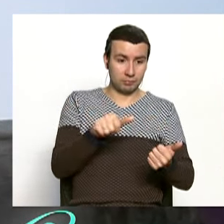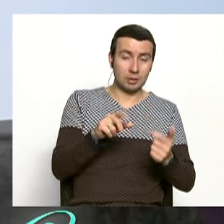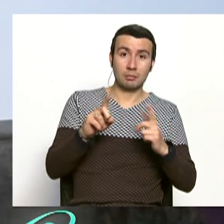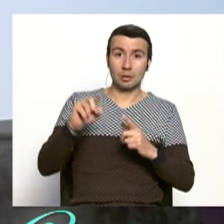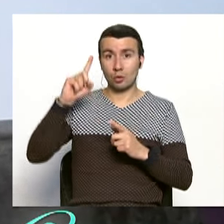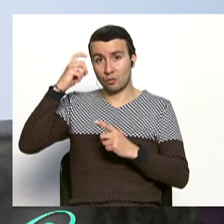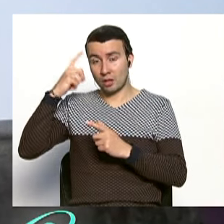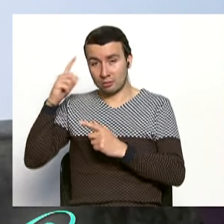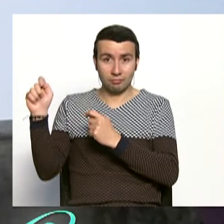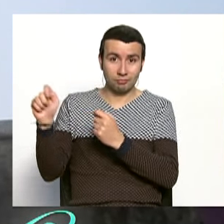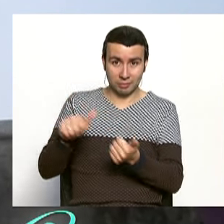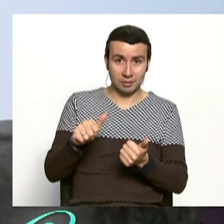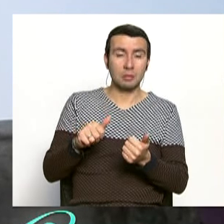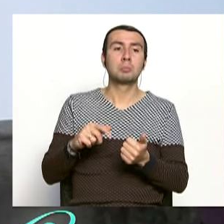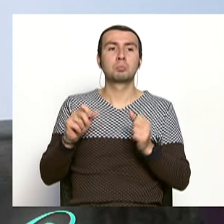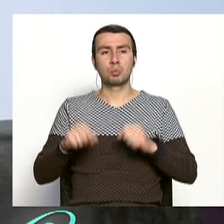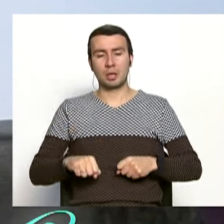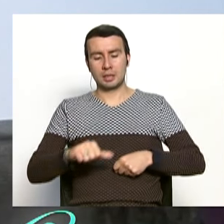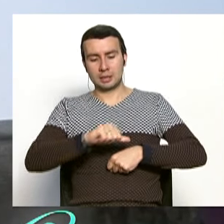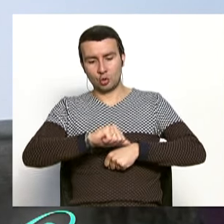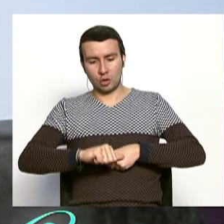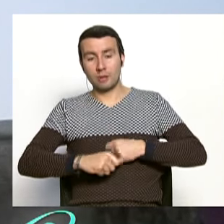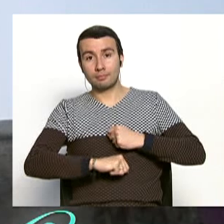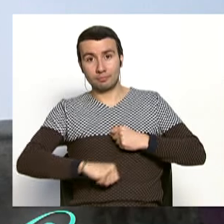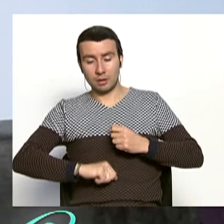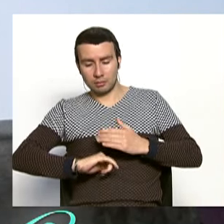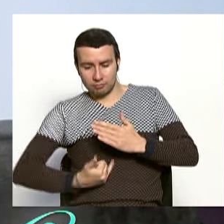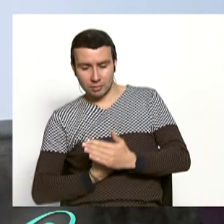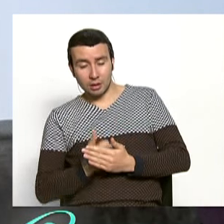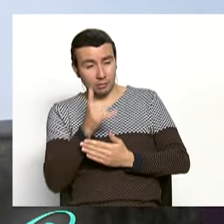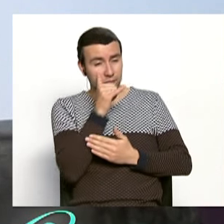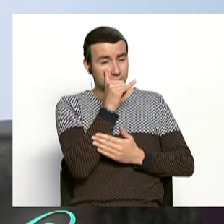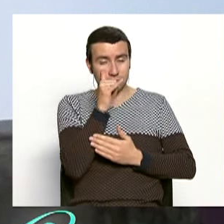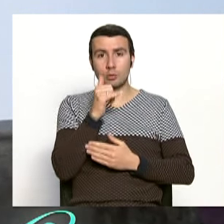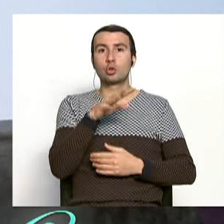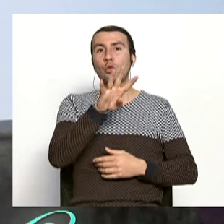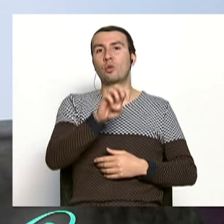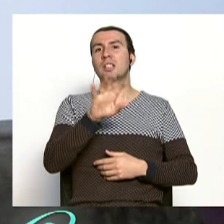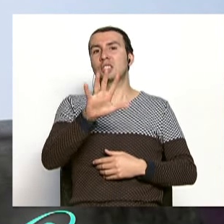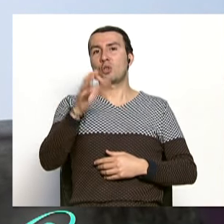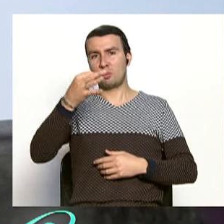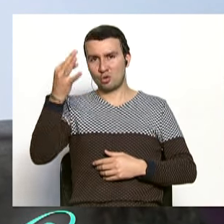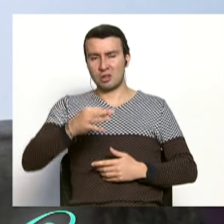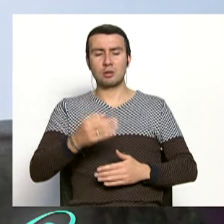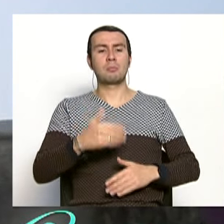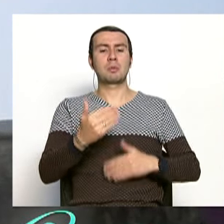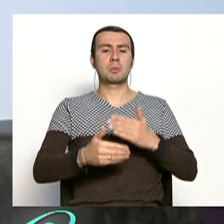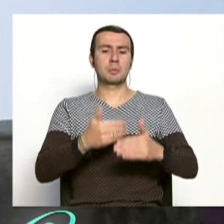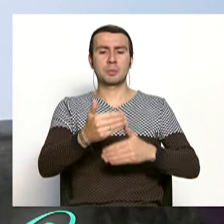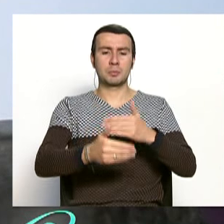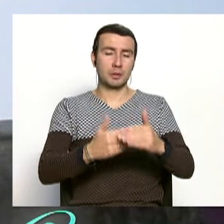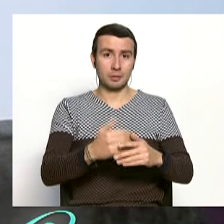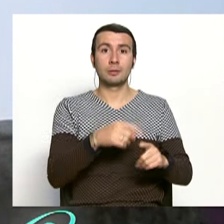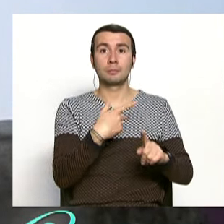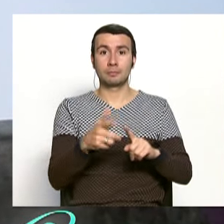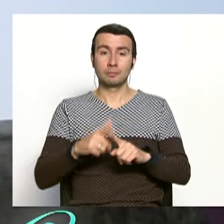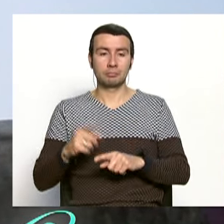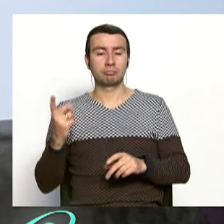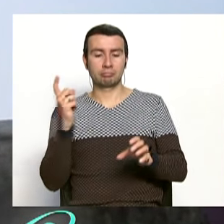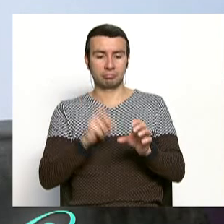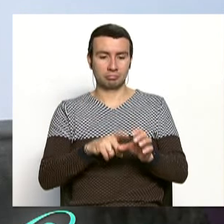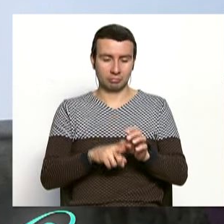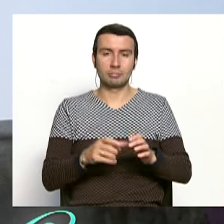el subsidiado incluyó la cirugía laparoscópica Yo diría que un 95 por de los procedimientos eh están